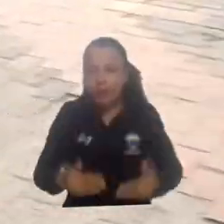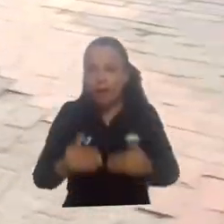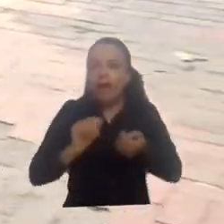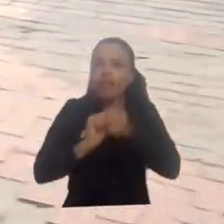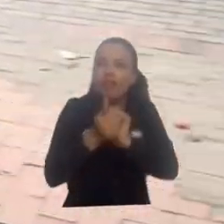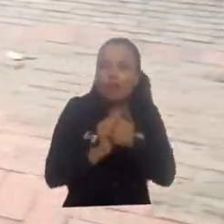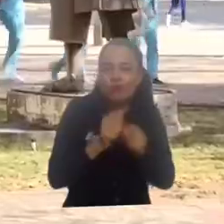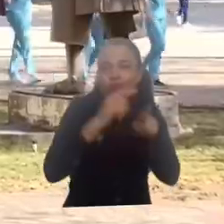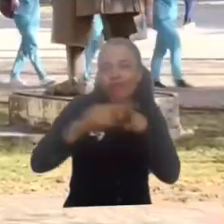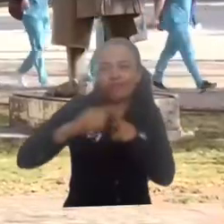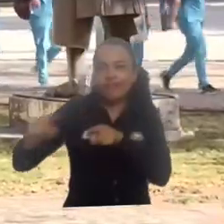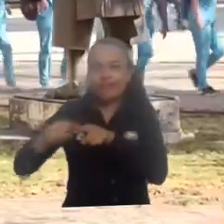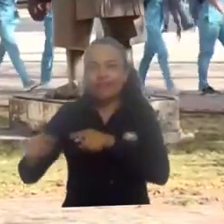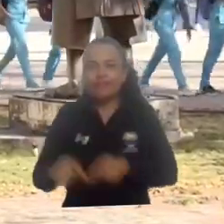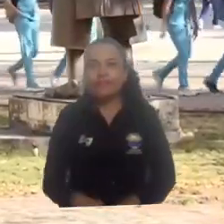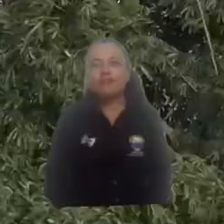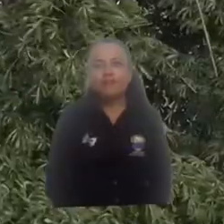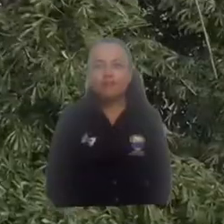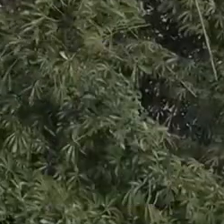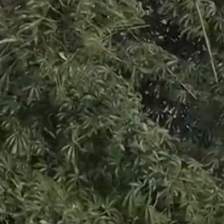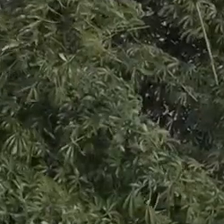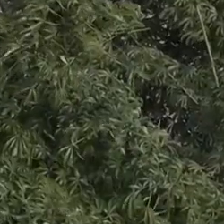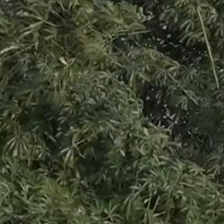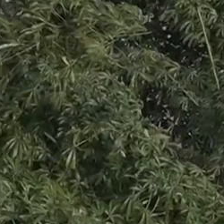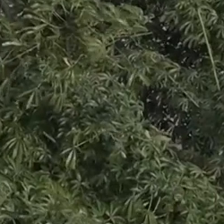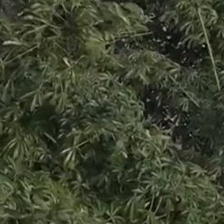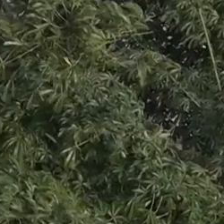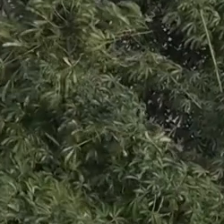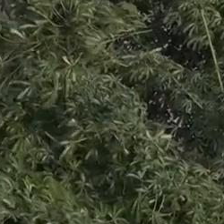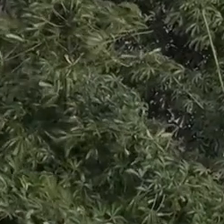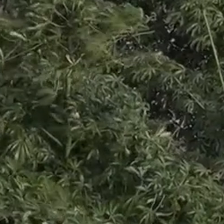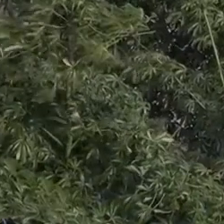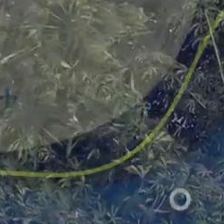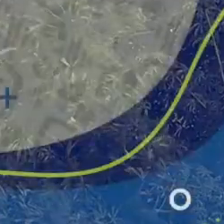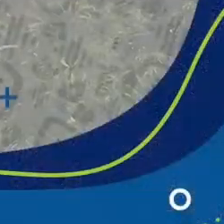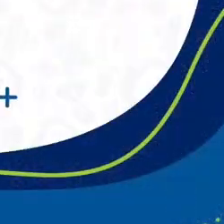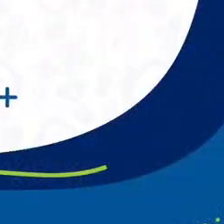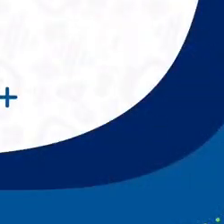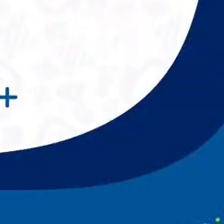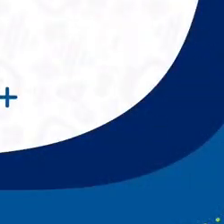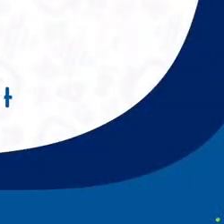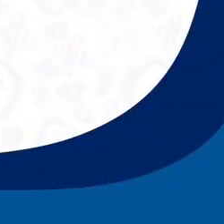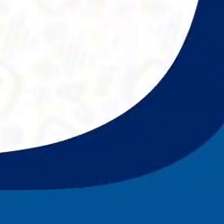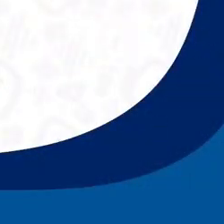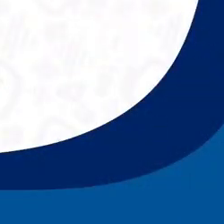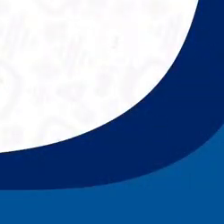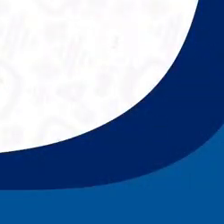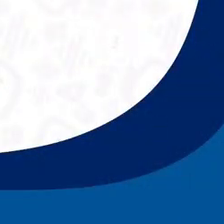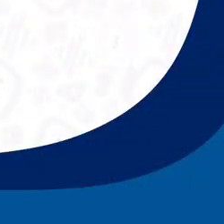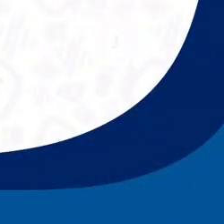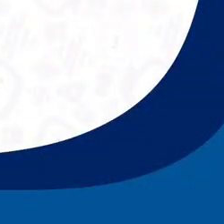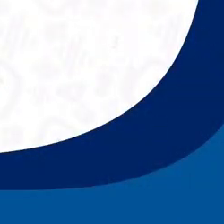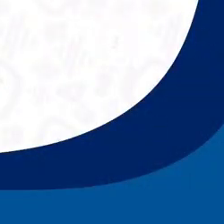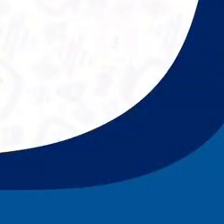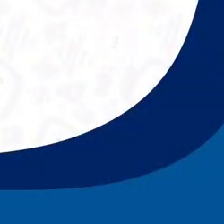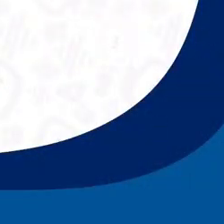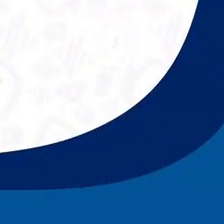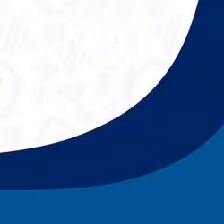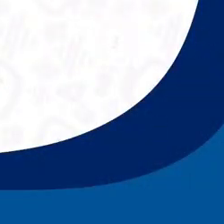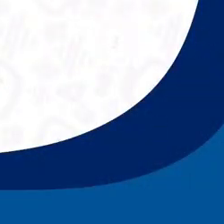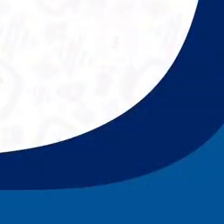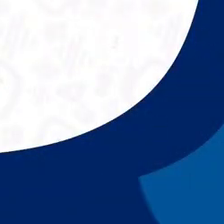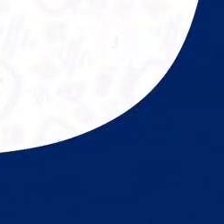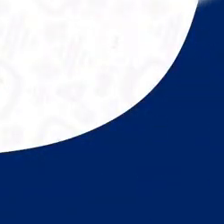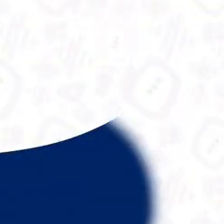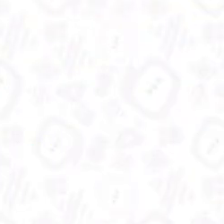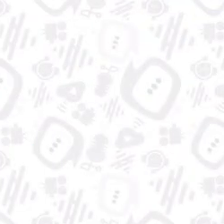discapacidad, deportistas, entre otros. Universidad del Magdalena, aún más incluyente e innovadora.